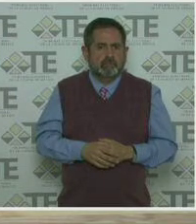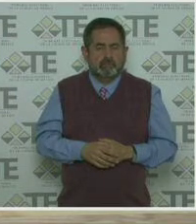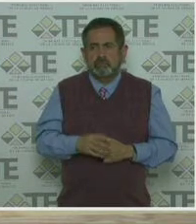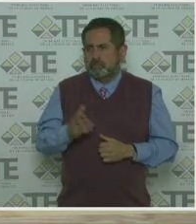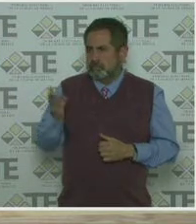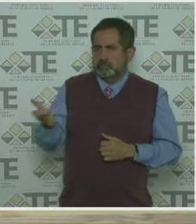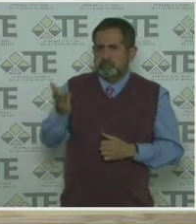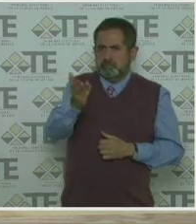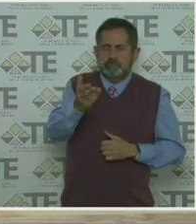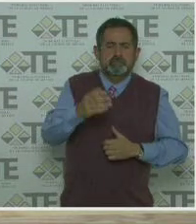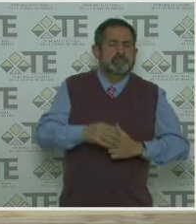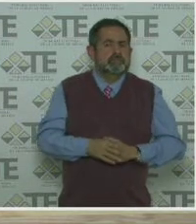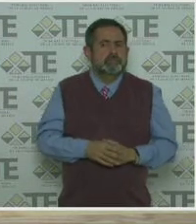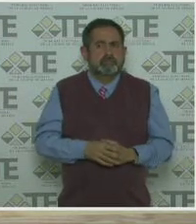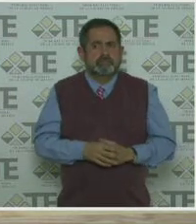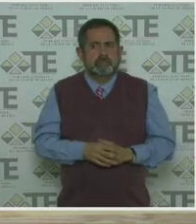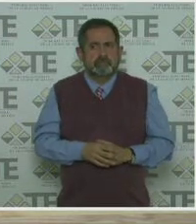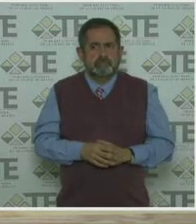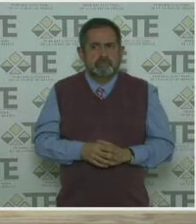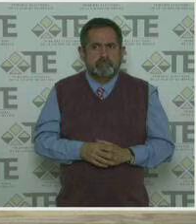hacer uso de la palabra?